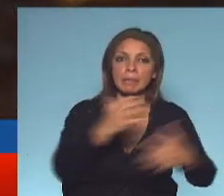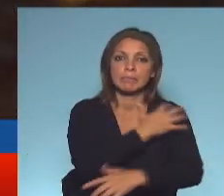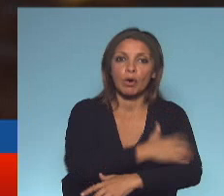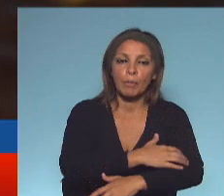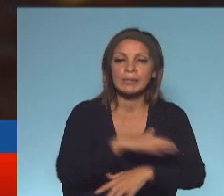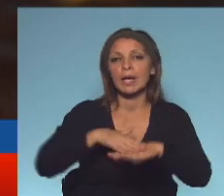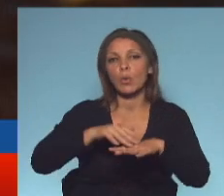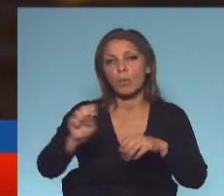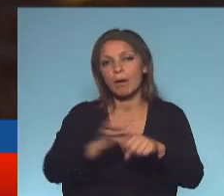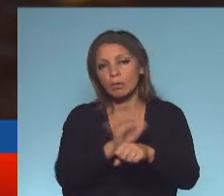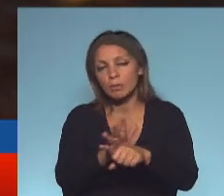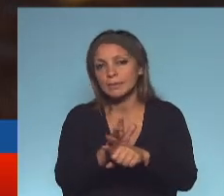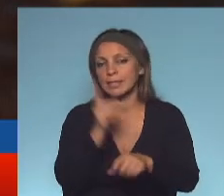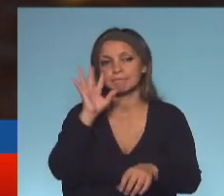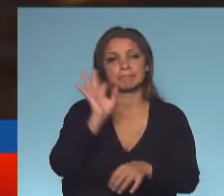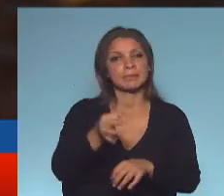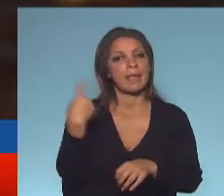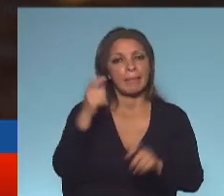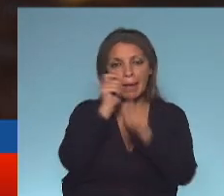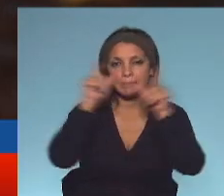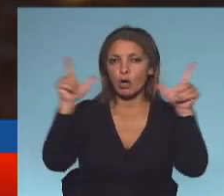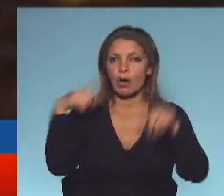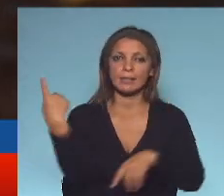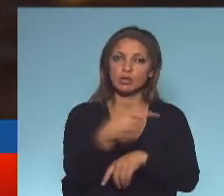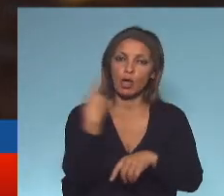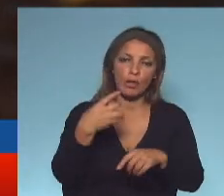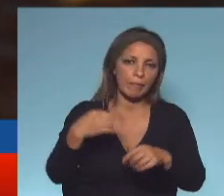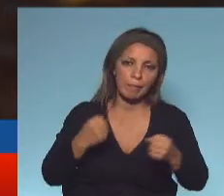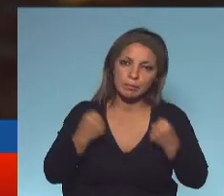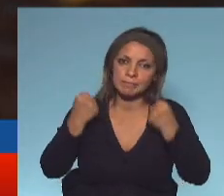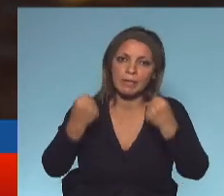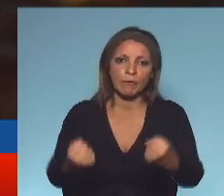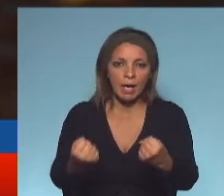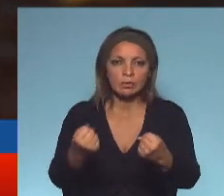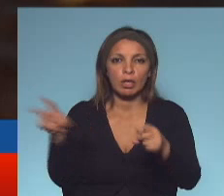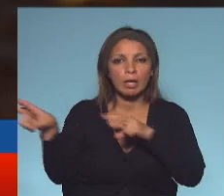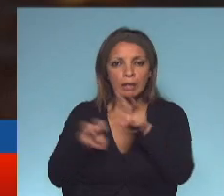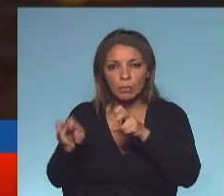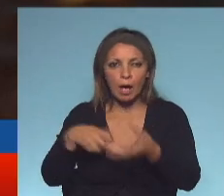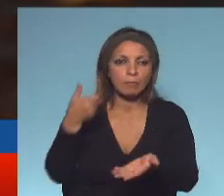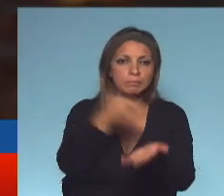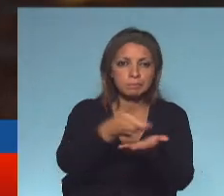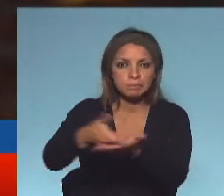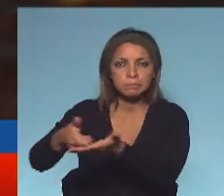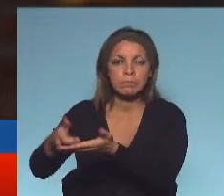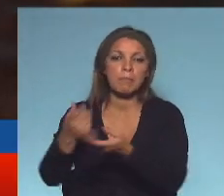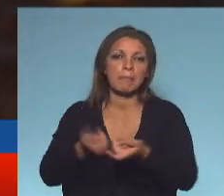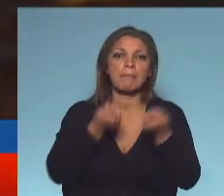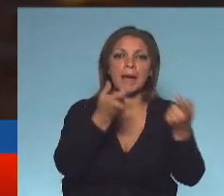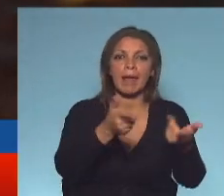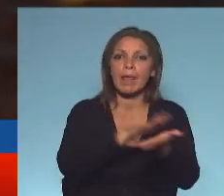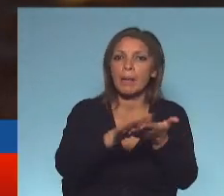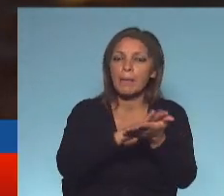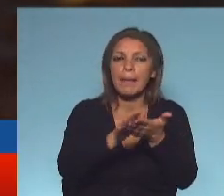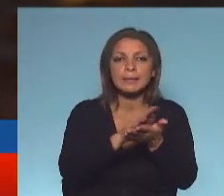llamado impostergable a continuar fortaleciendo los esfuerzos fiscales para garantizar un piso de protección social y